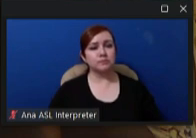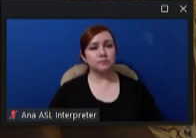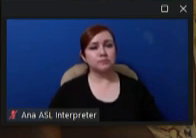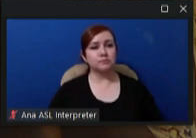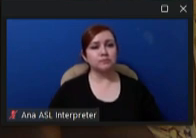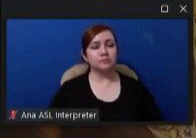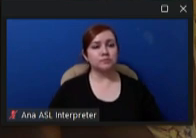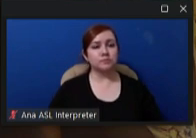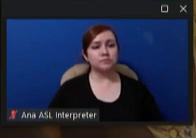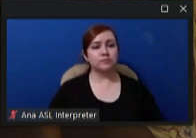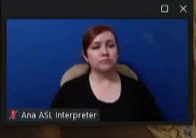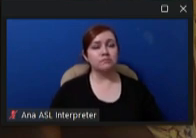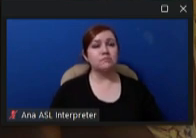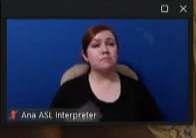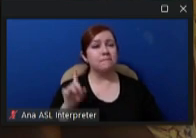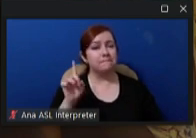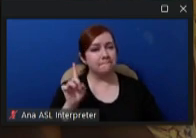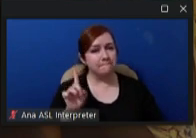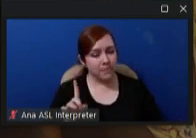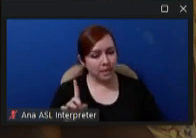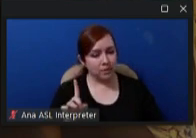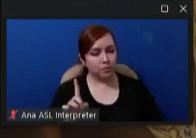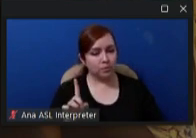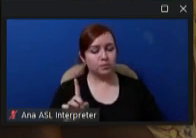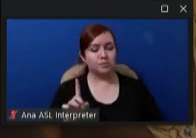Sin embargo,